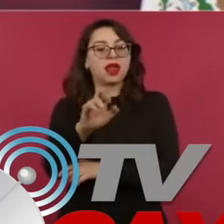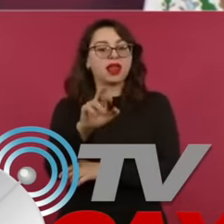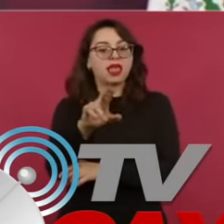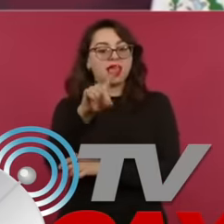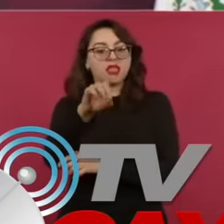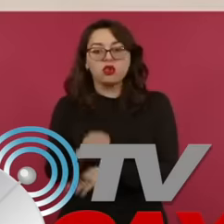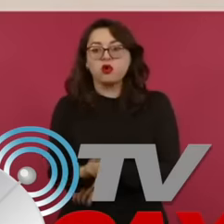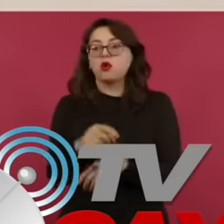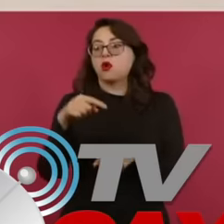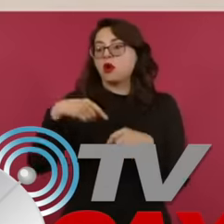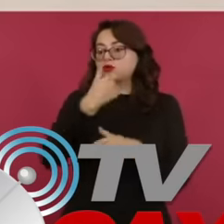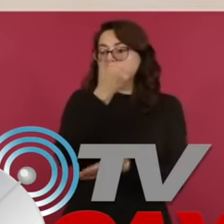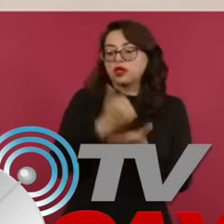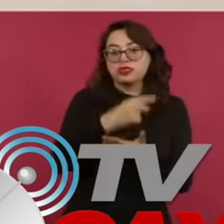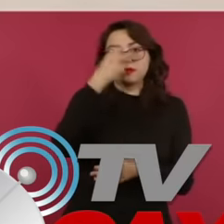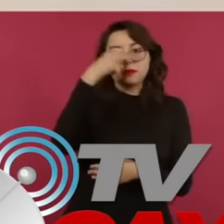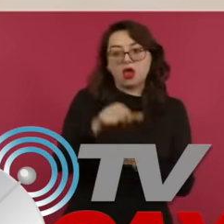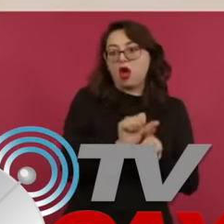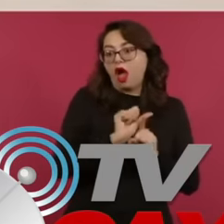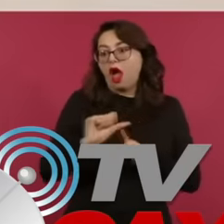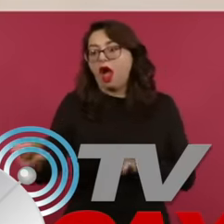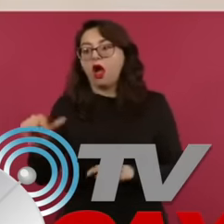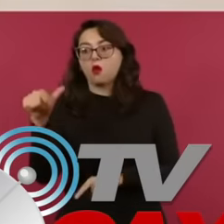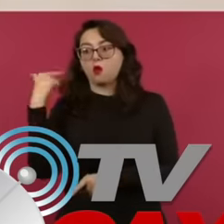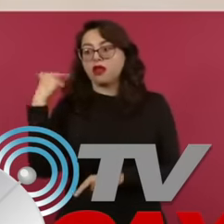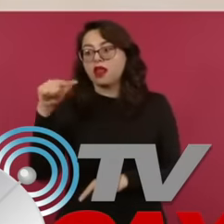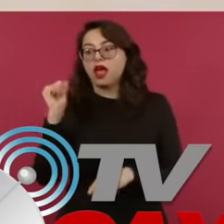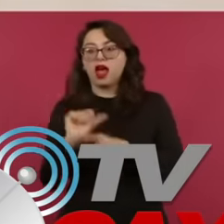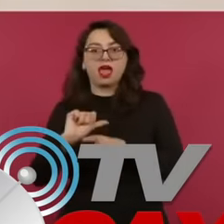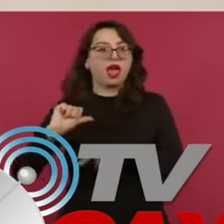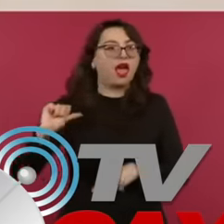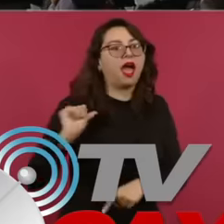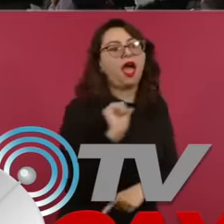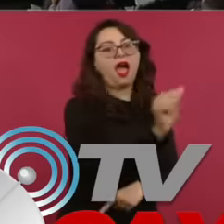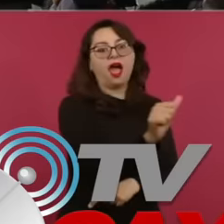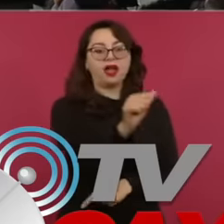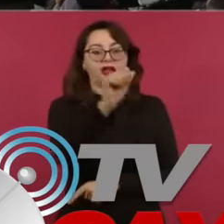Guadalajara y a Sinaloa y a Sonora